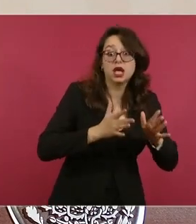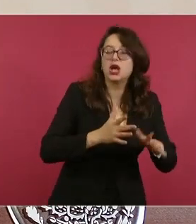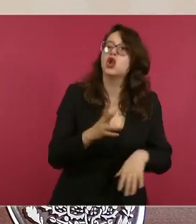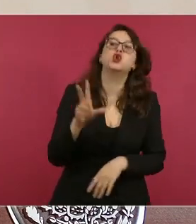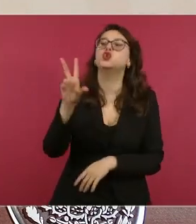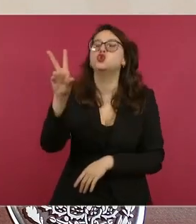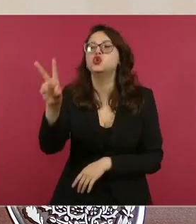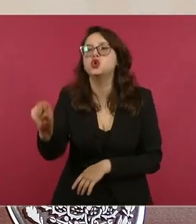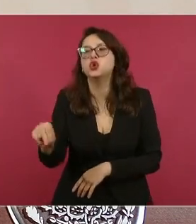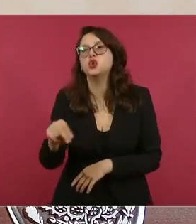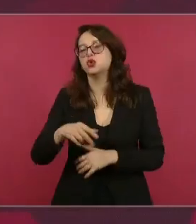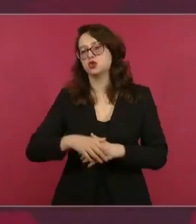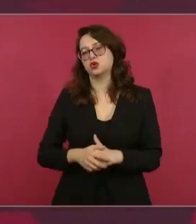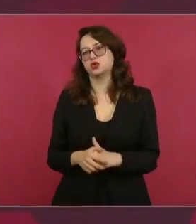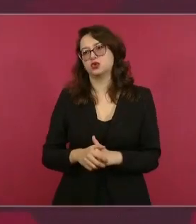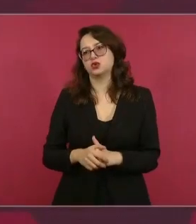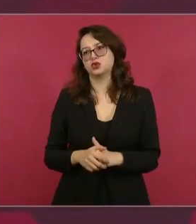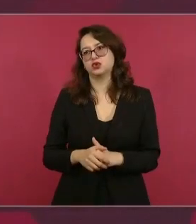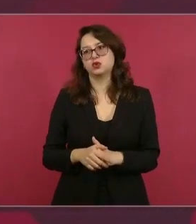Muy falsarios